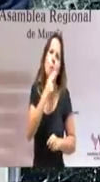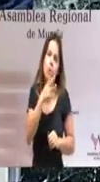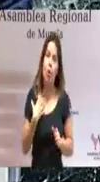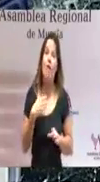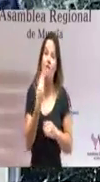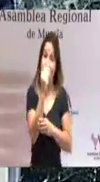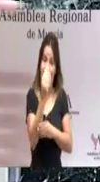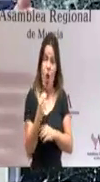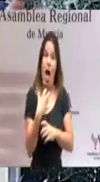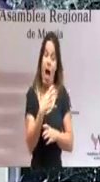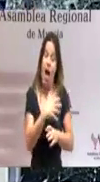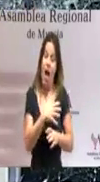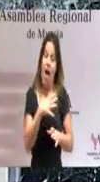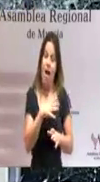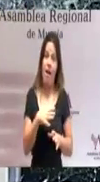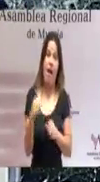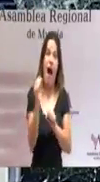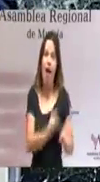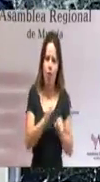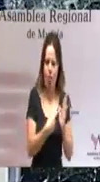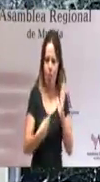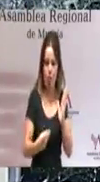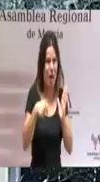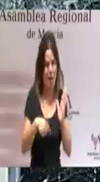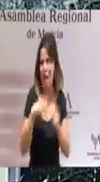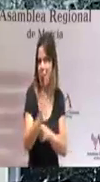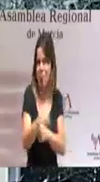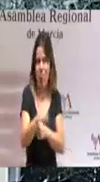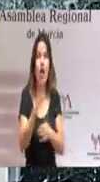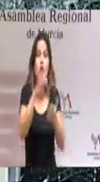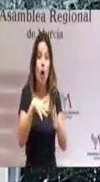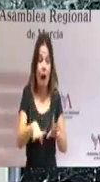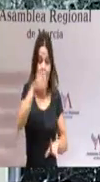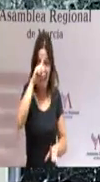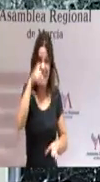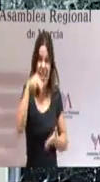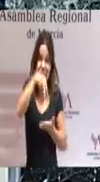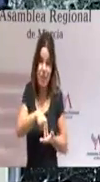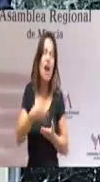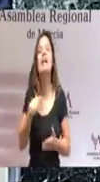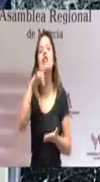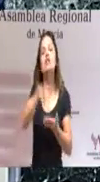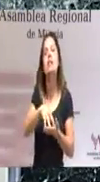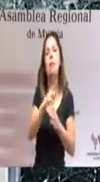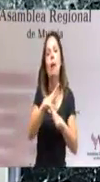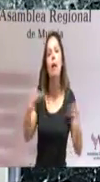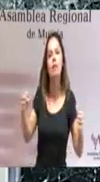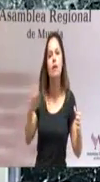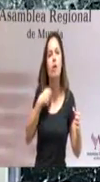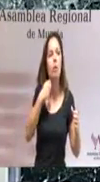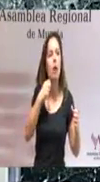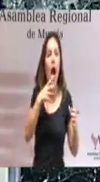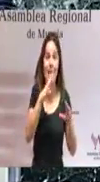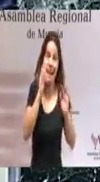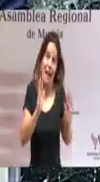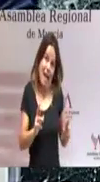la figura de los aforados, y aquí ha hecho caso omiso cuando tocó retratarse en esta tribuna en sede parlamentaria. Espero que me esté entendiendo